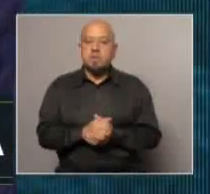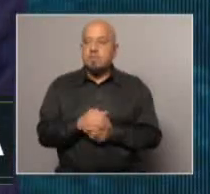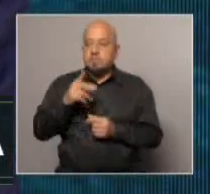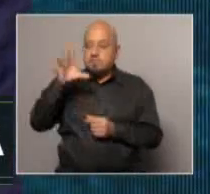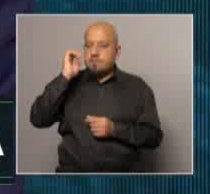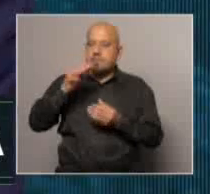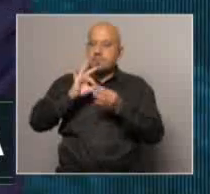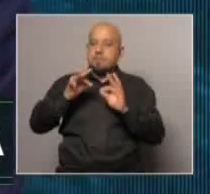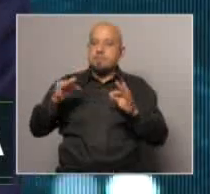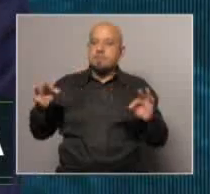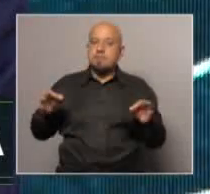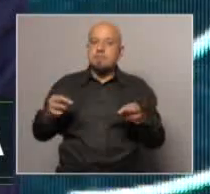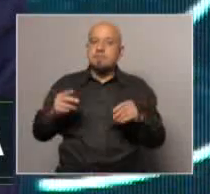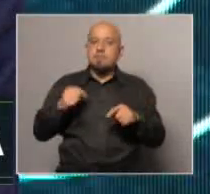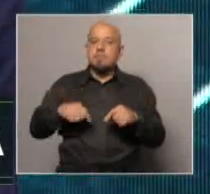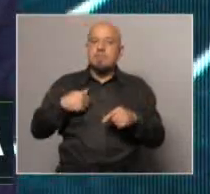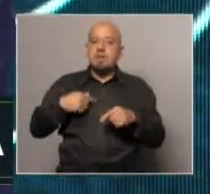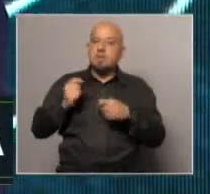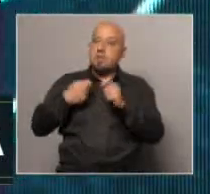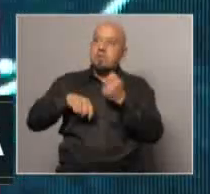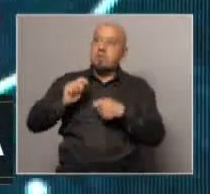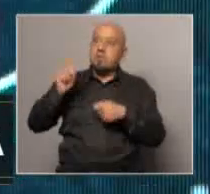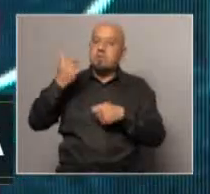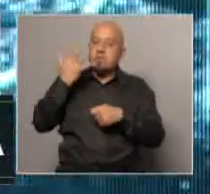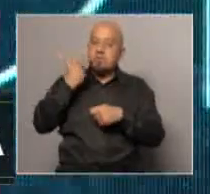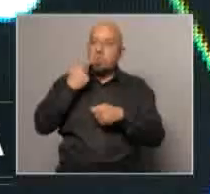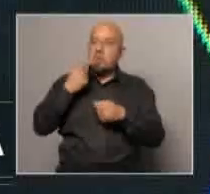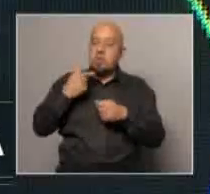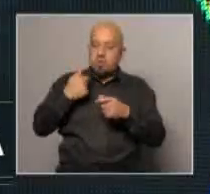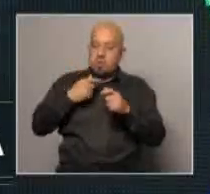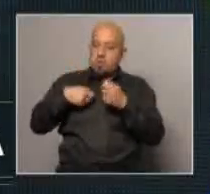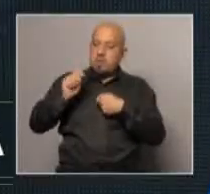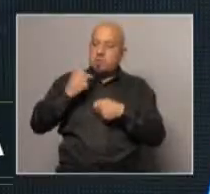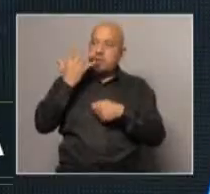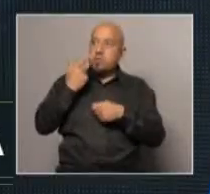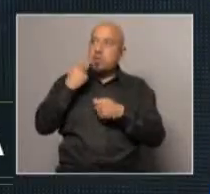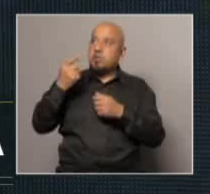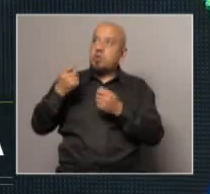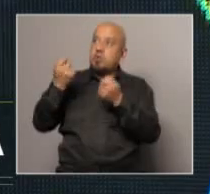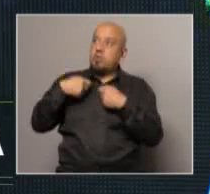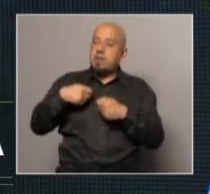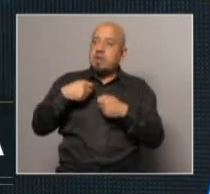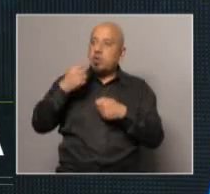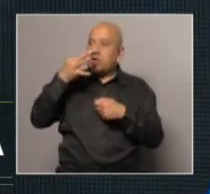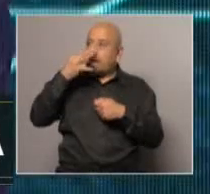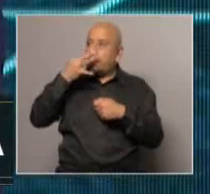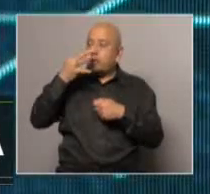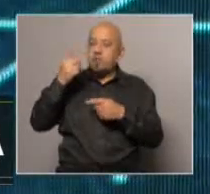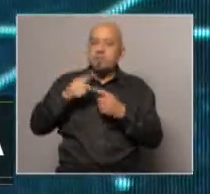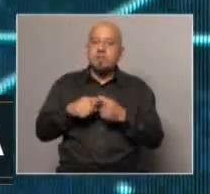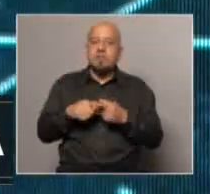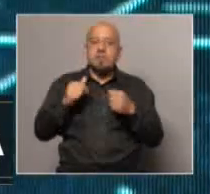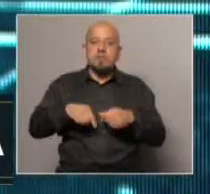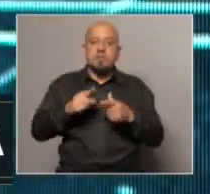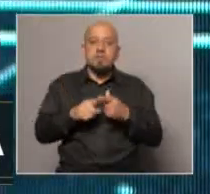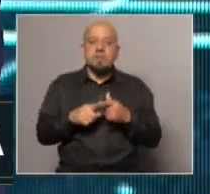que decía... Nosotros le vendemos el azúcar y ellos nos venden los caramelos. Pensando en esto de Suiza, claro. ¿No? O sea, nosotros acabamos de